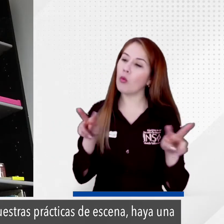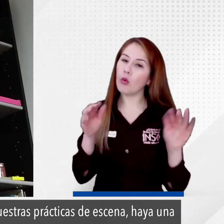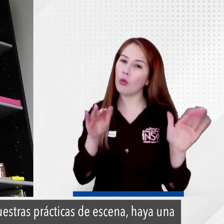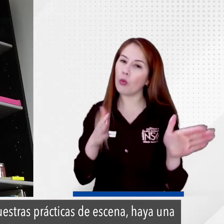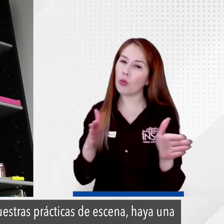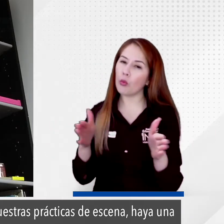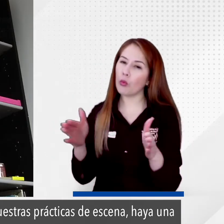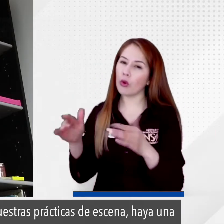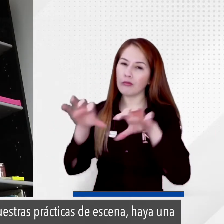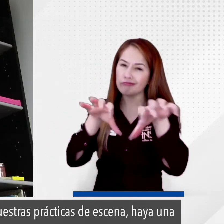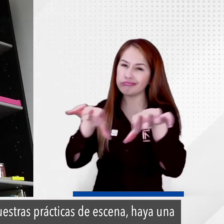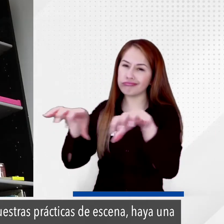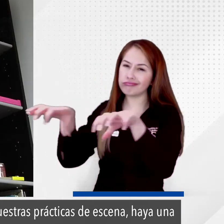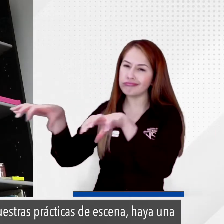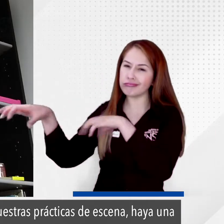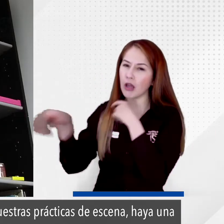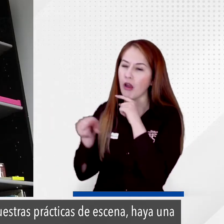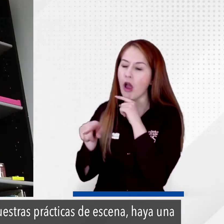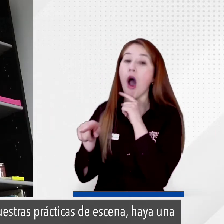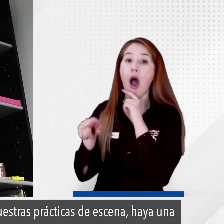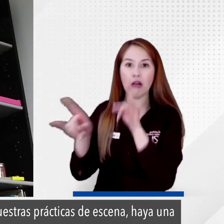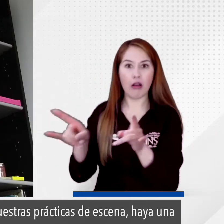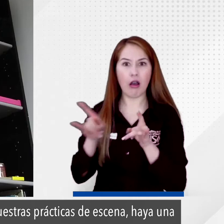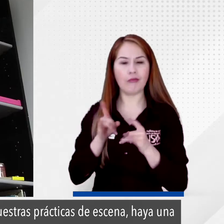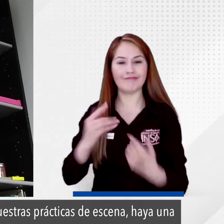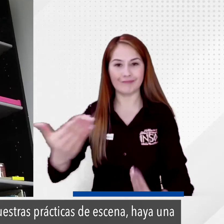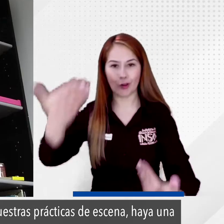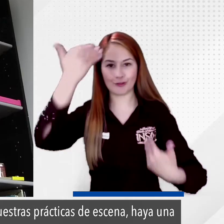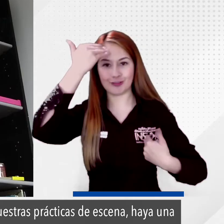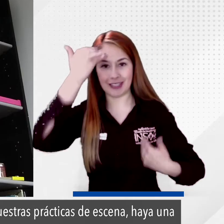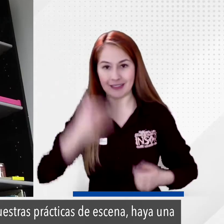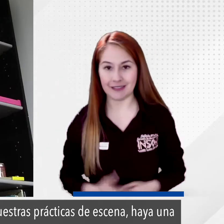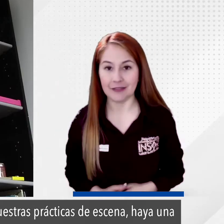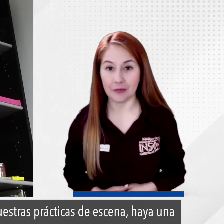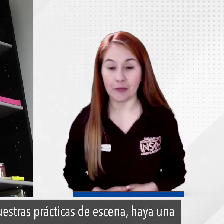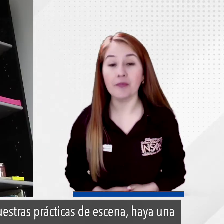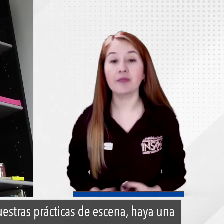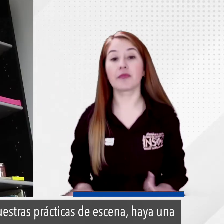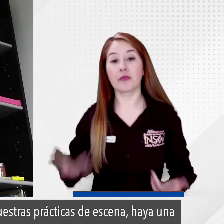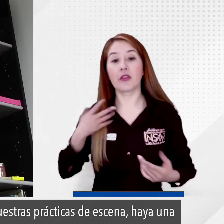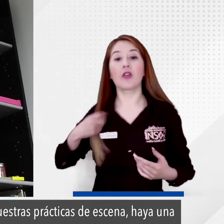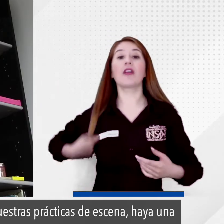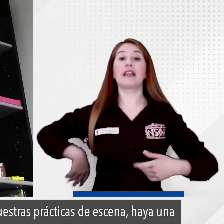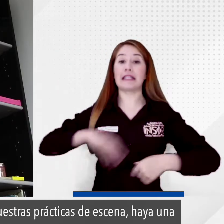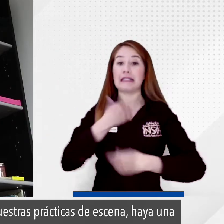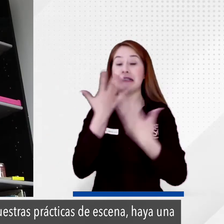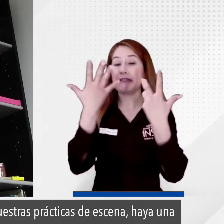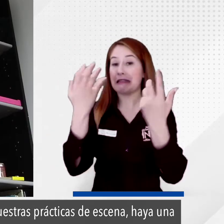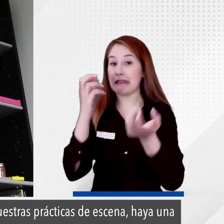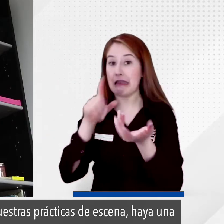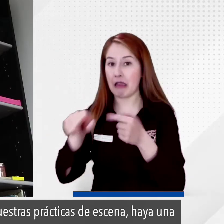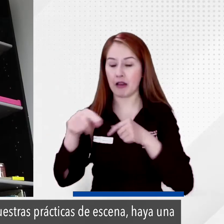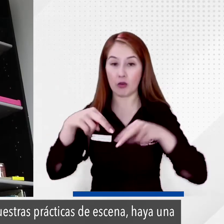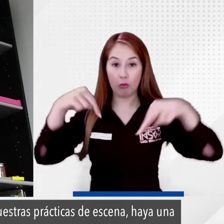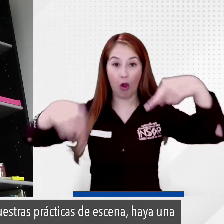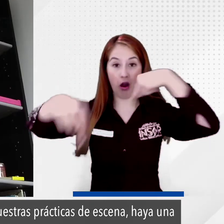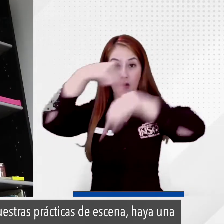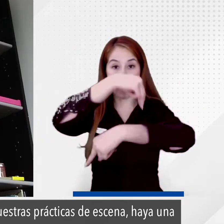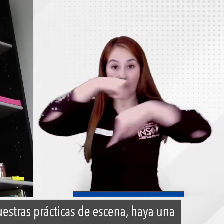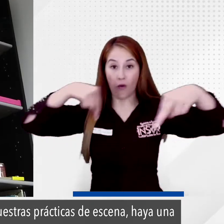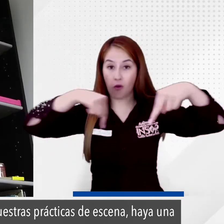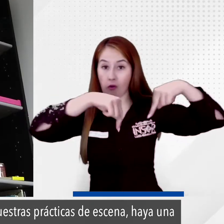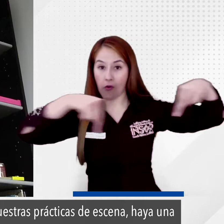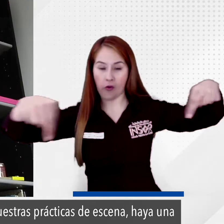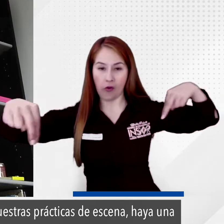buscando que en nuestras prácticas de escena haya una inclusión, ¿cierto?, haya